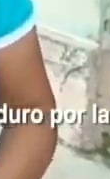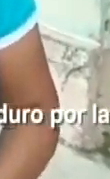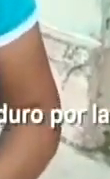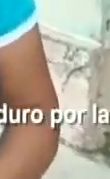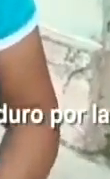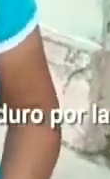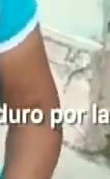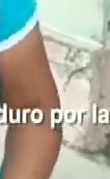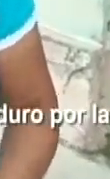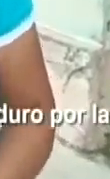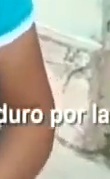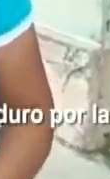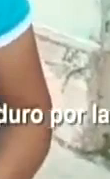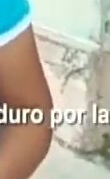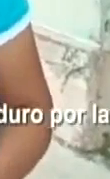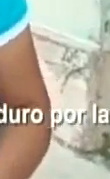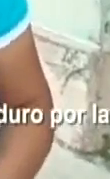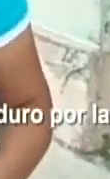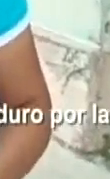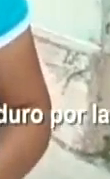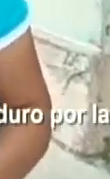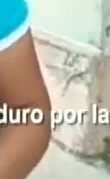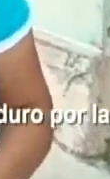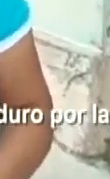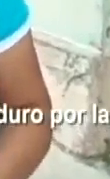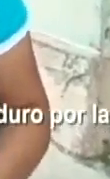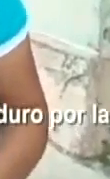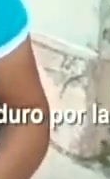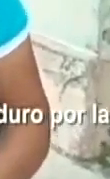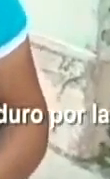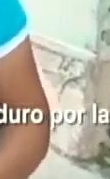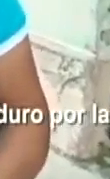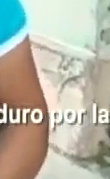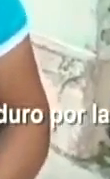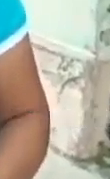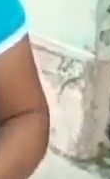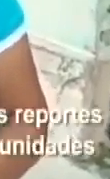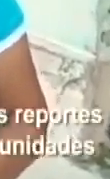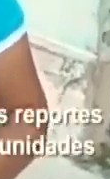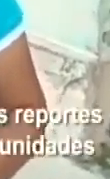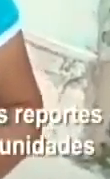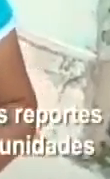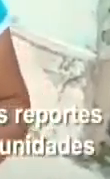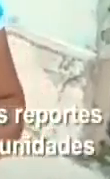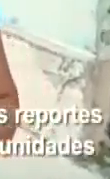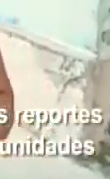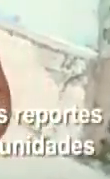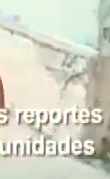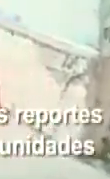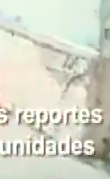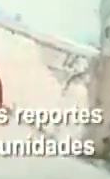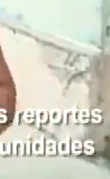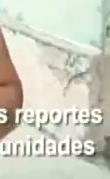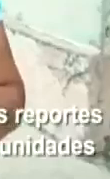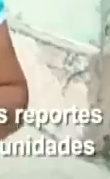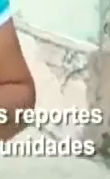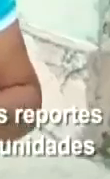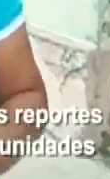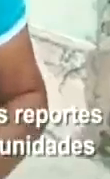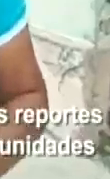al presidente Nicolás Maduro por la creación de la aplicación Ven App, que en la línea